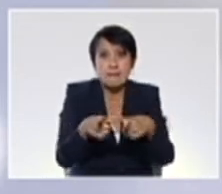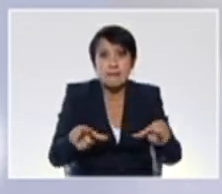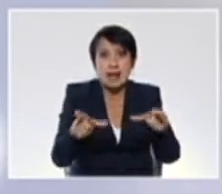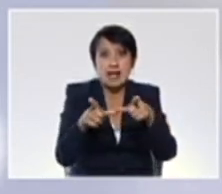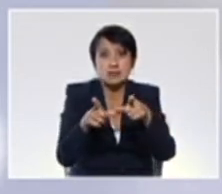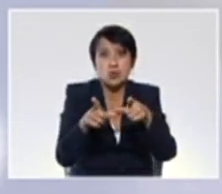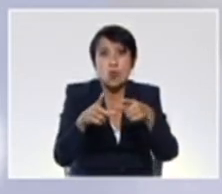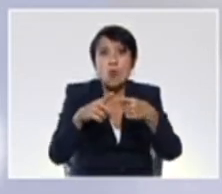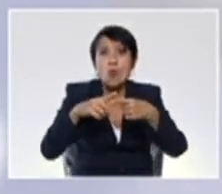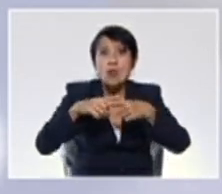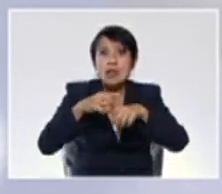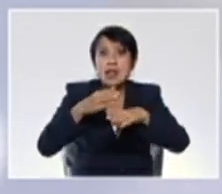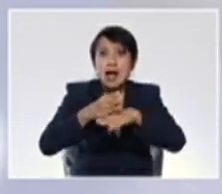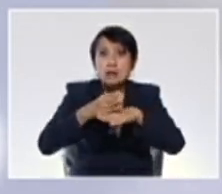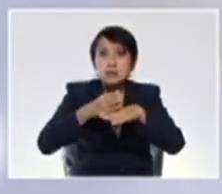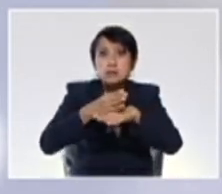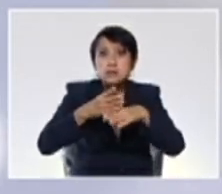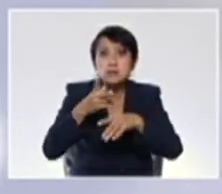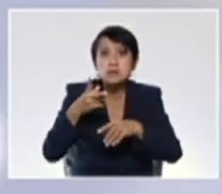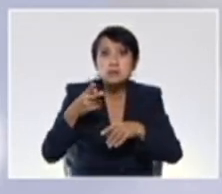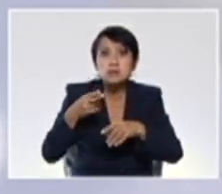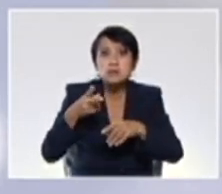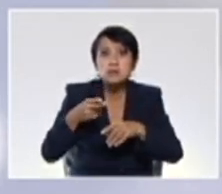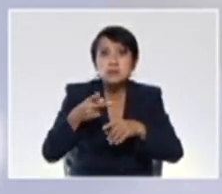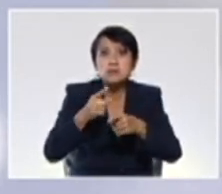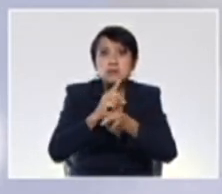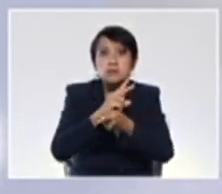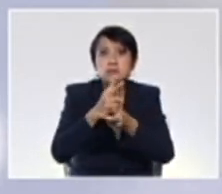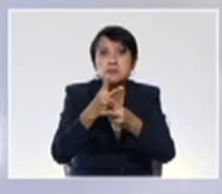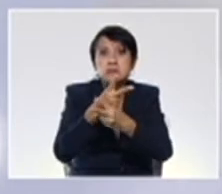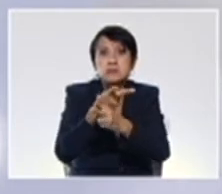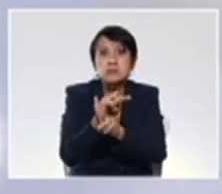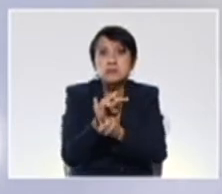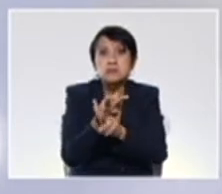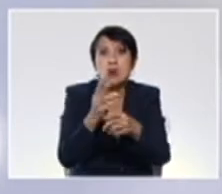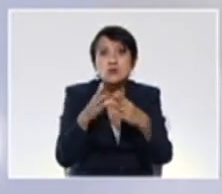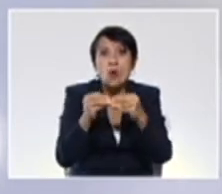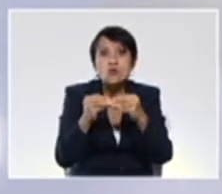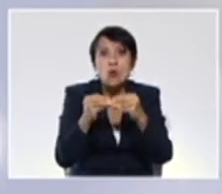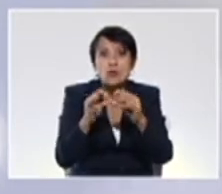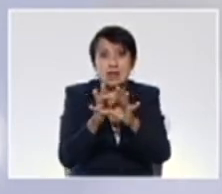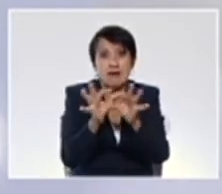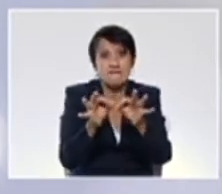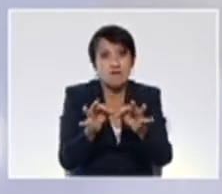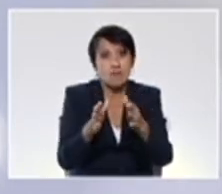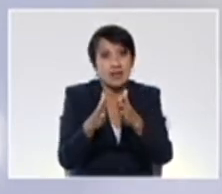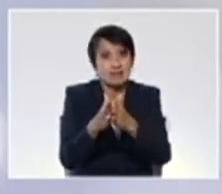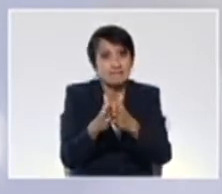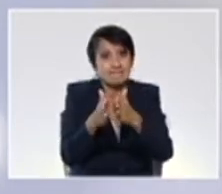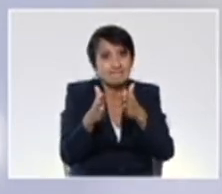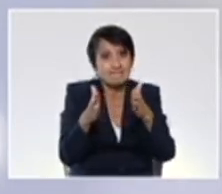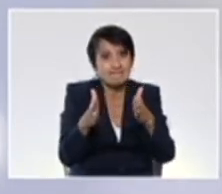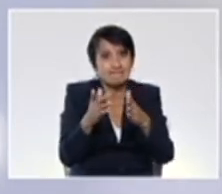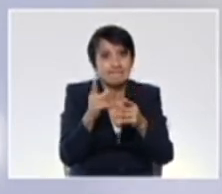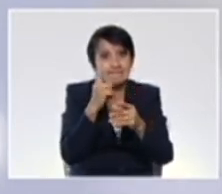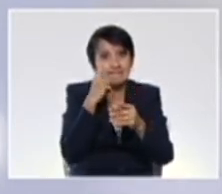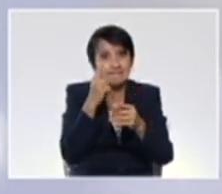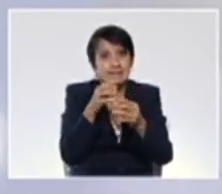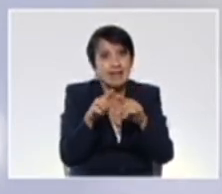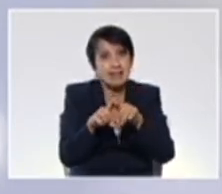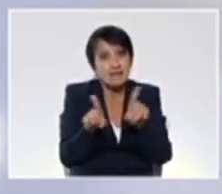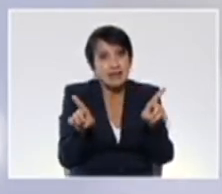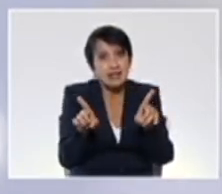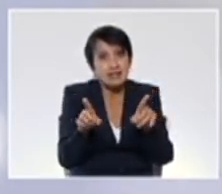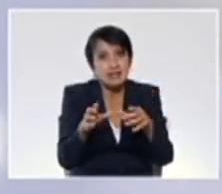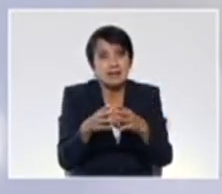la cuchilla superior que es esta que está acá. La diferencia de tamaños que está aquí, esta